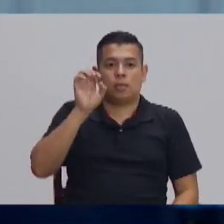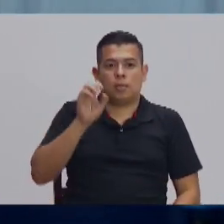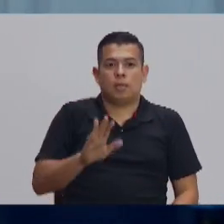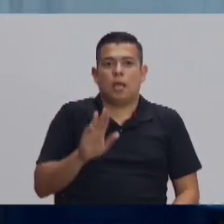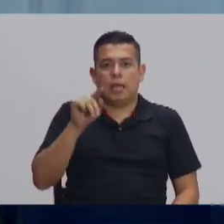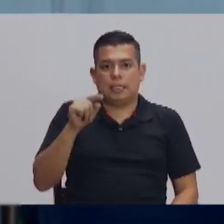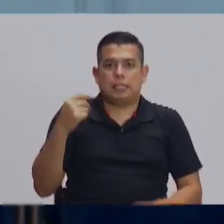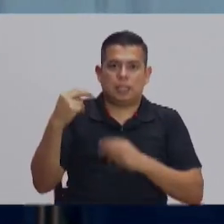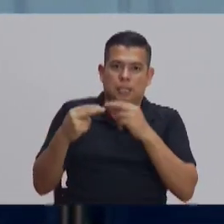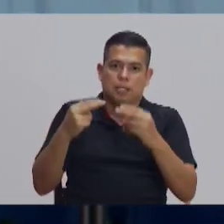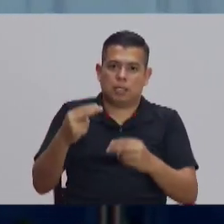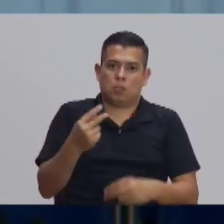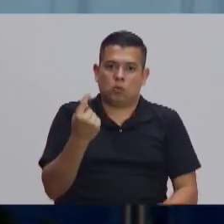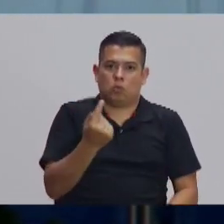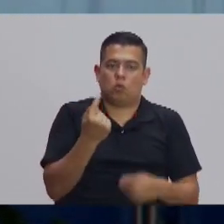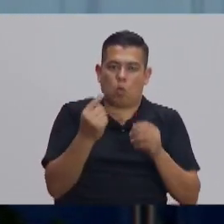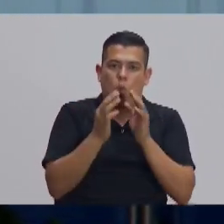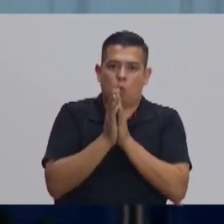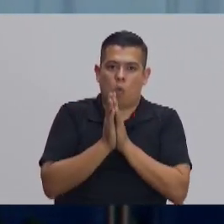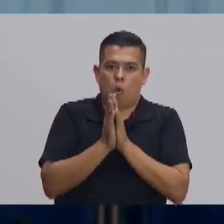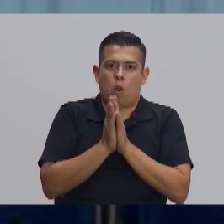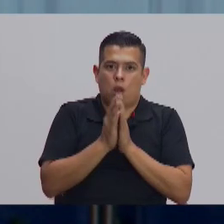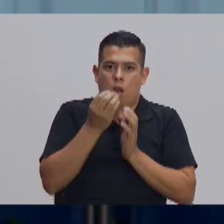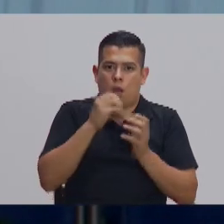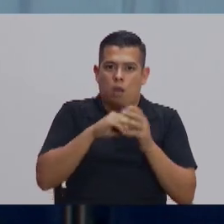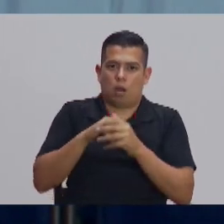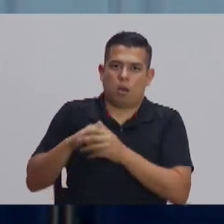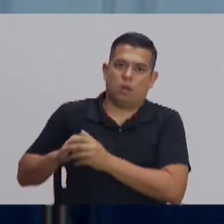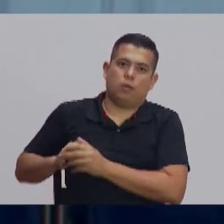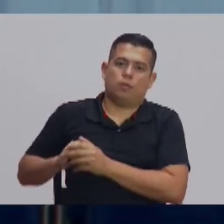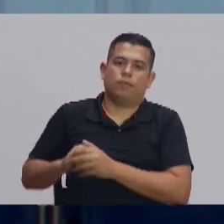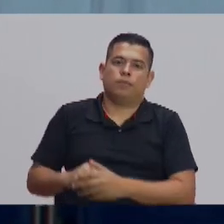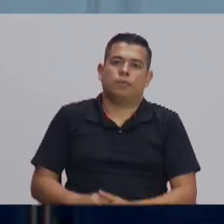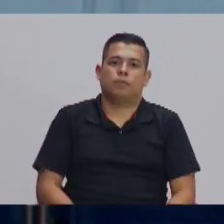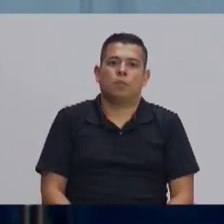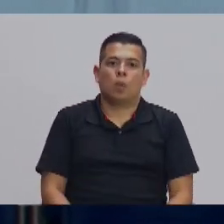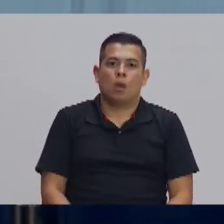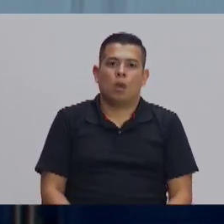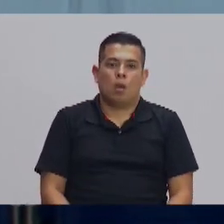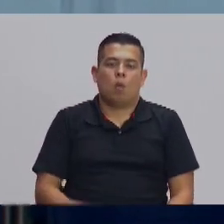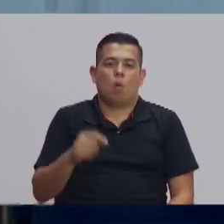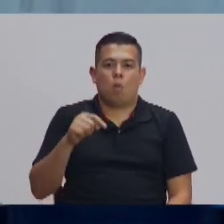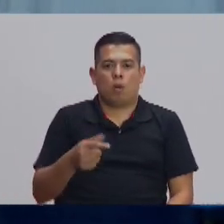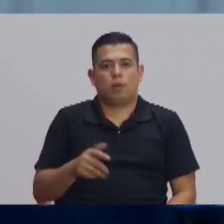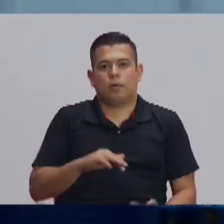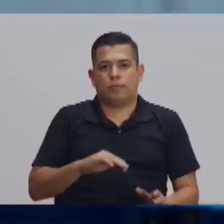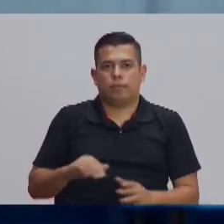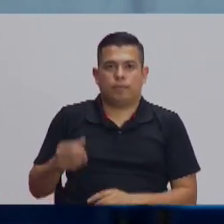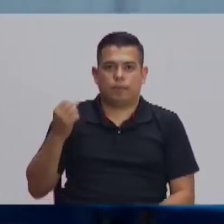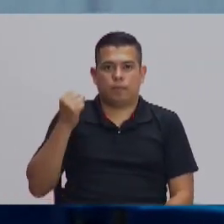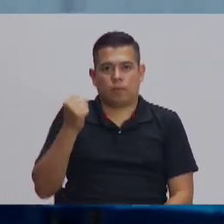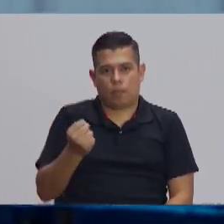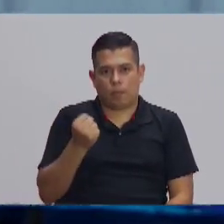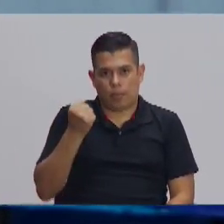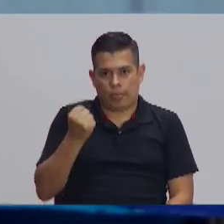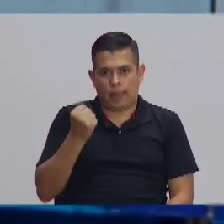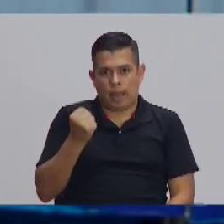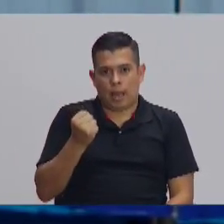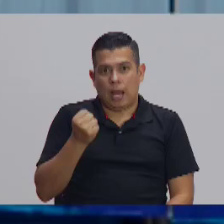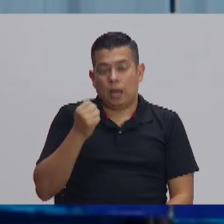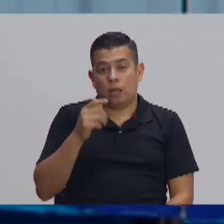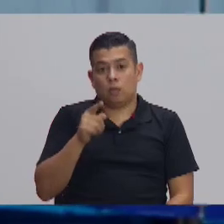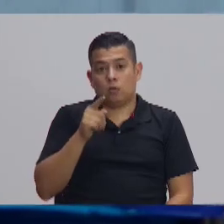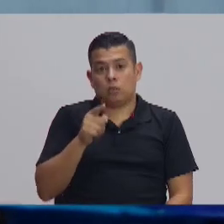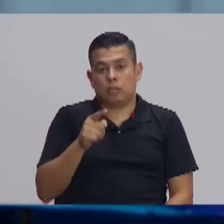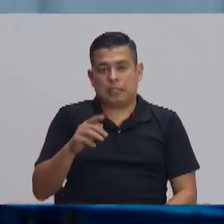esta generación no sale más que con ayuno y oración ahora otra cosa importante por el cual nos hemos